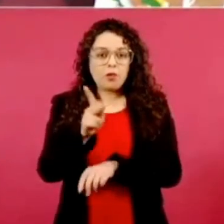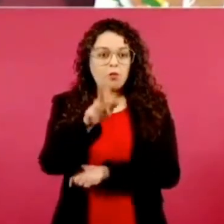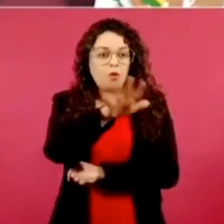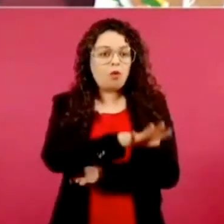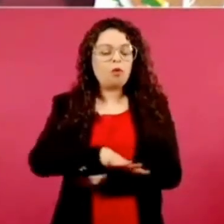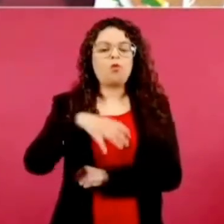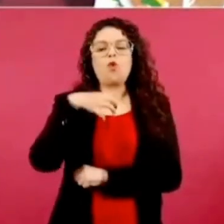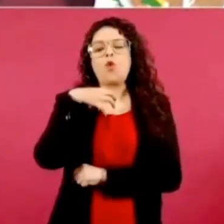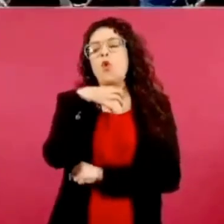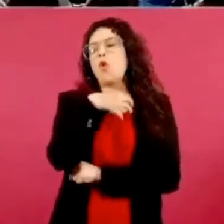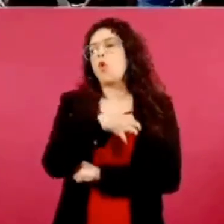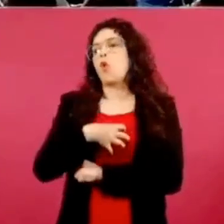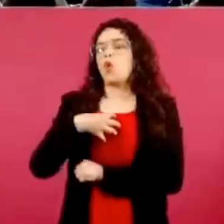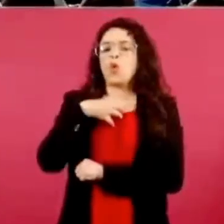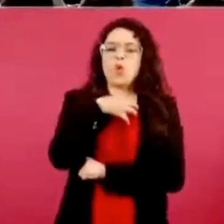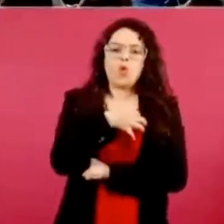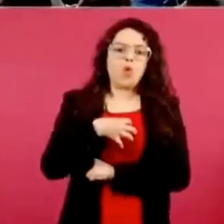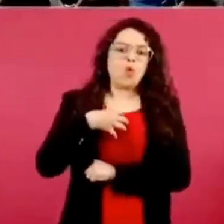porque